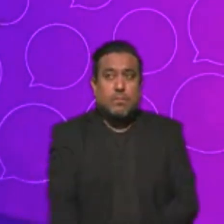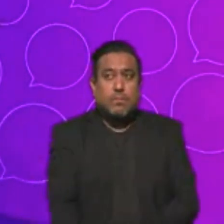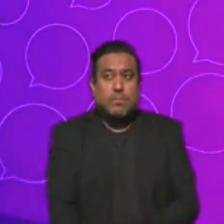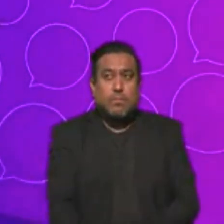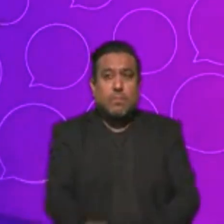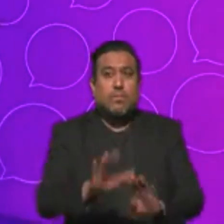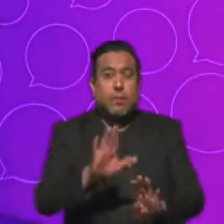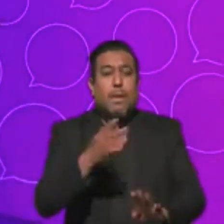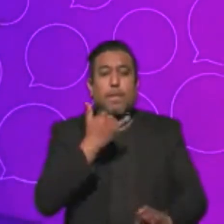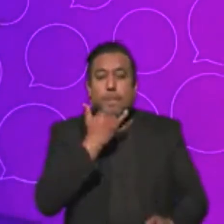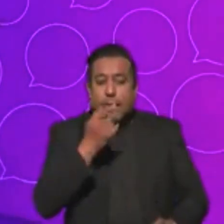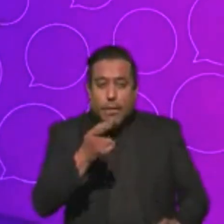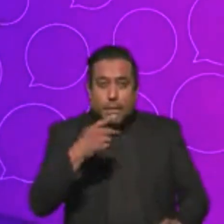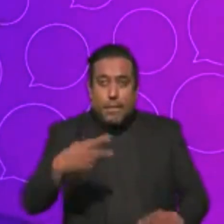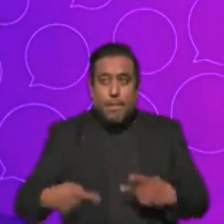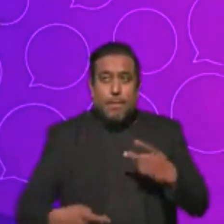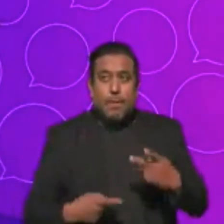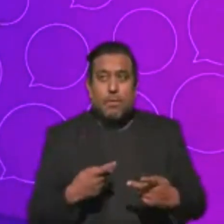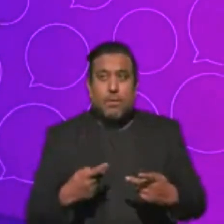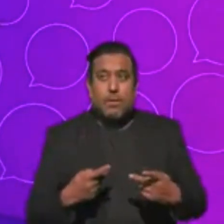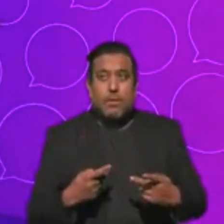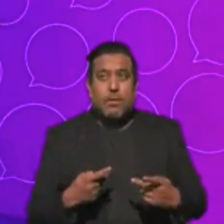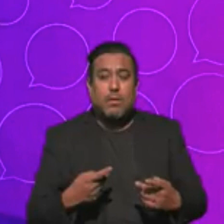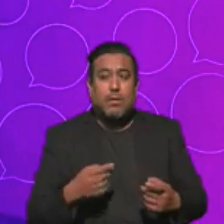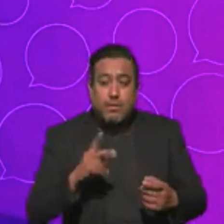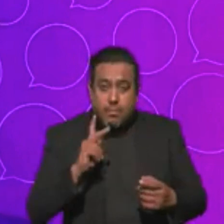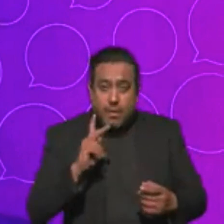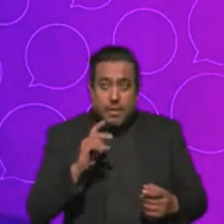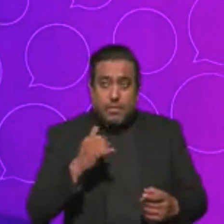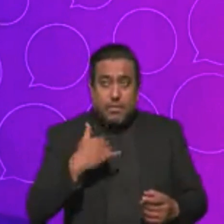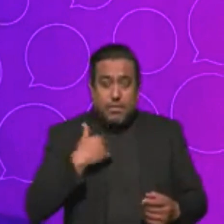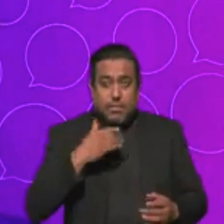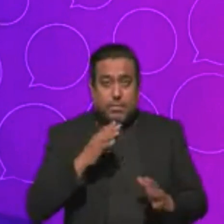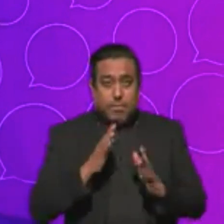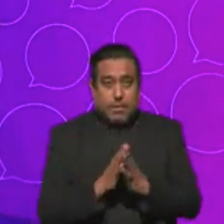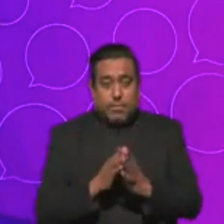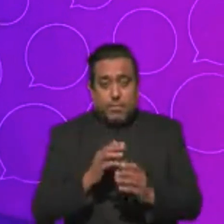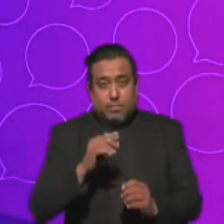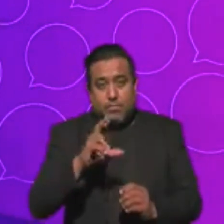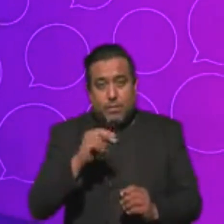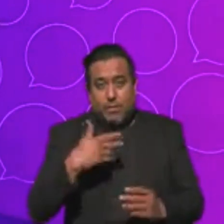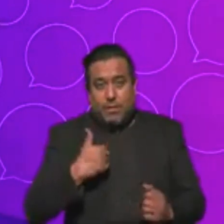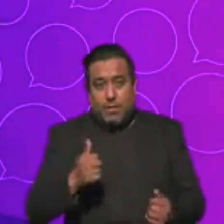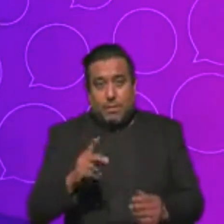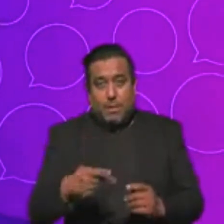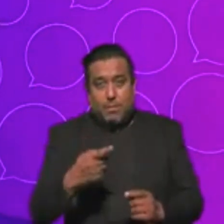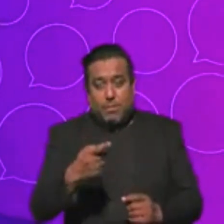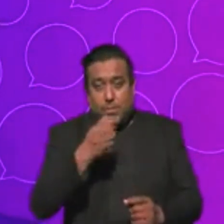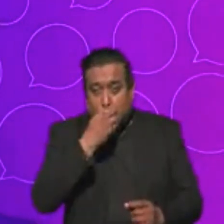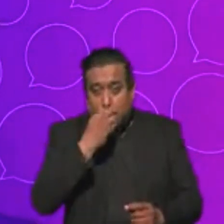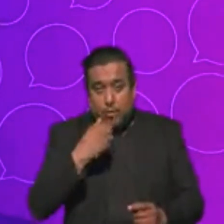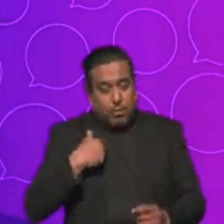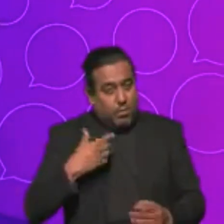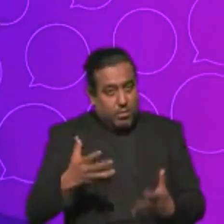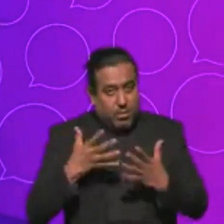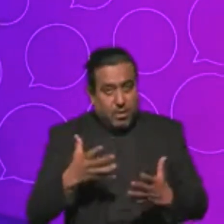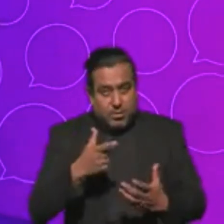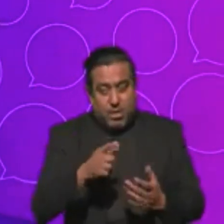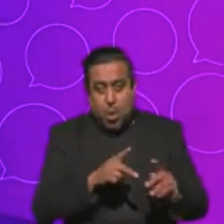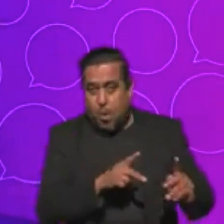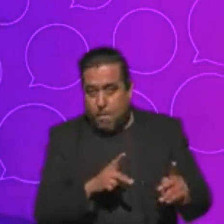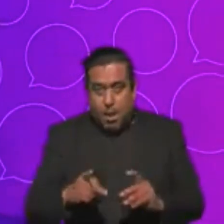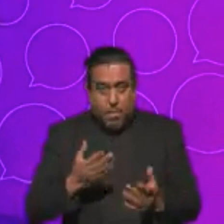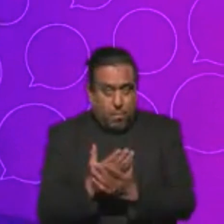la pregunta esta como mal de sintaxis lógica pero este pues sí a mí me interesa que las propuestas y los planes que estamos